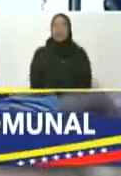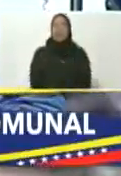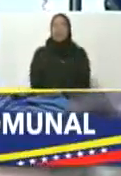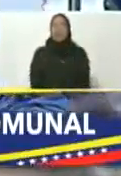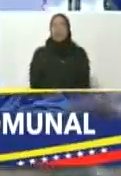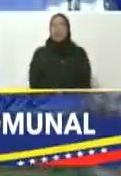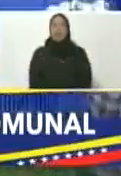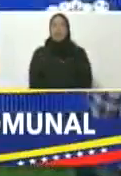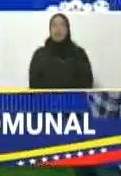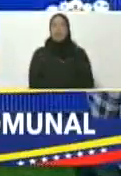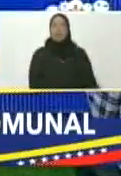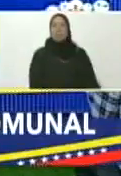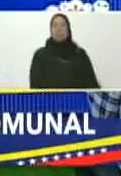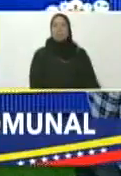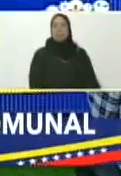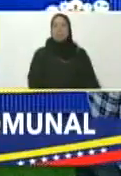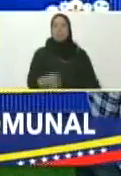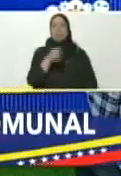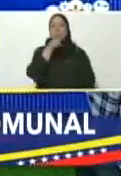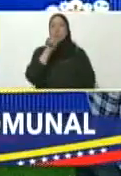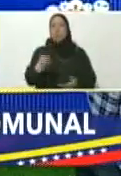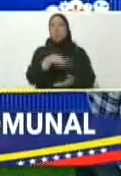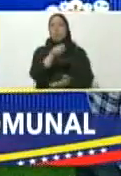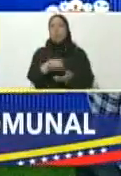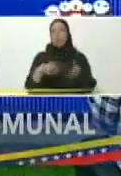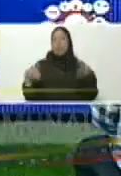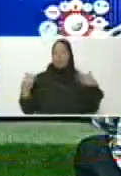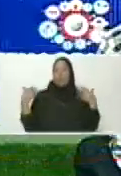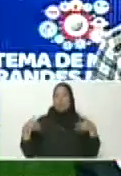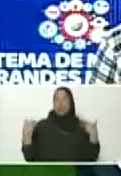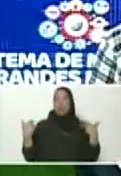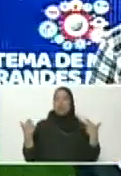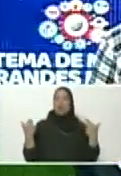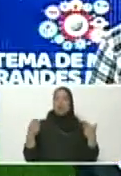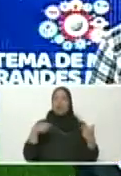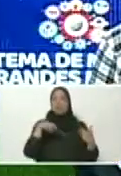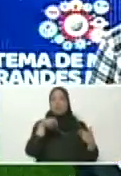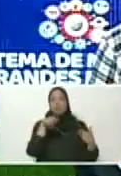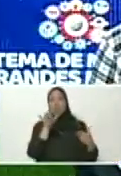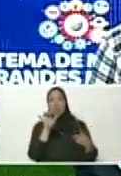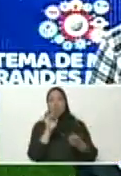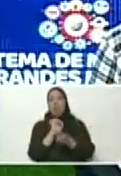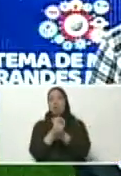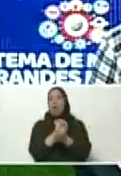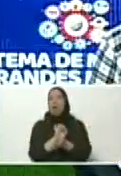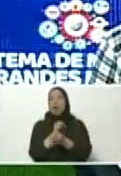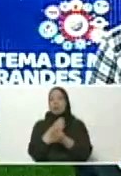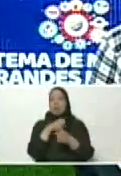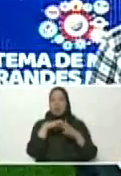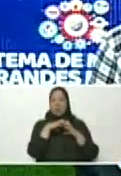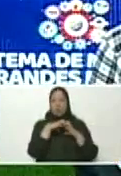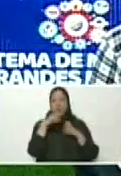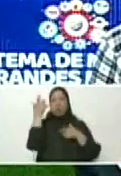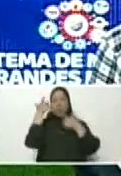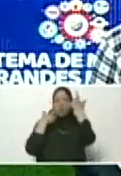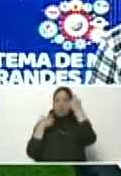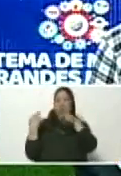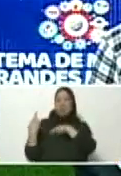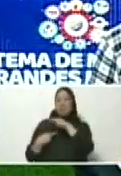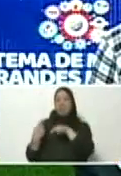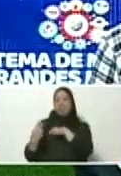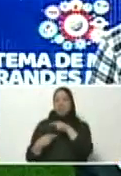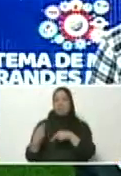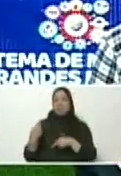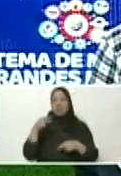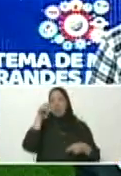estábamos, pero esto es un desborde completo de alegría, de pasión, de amor chavista y revolucionario.